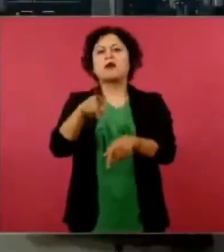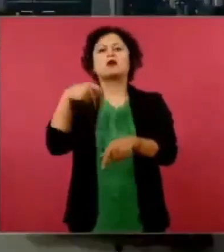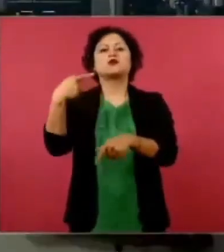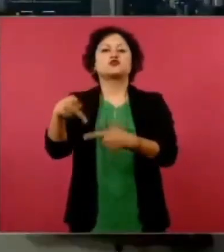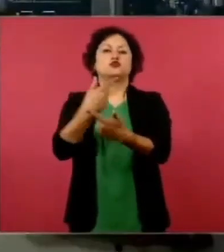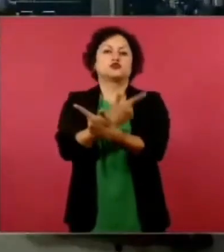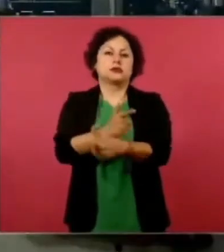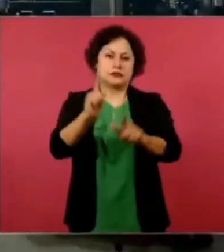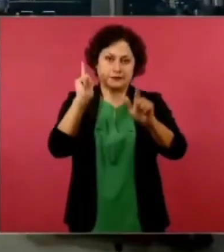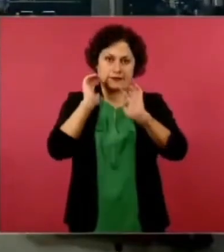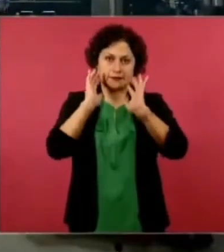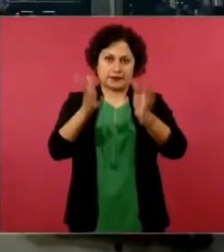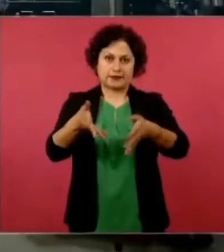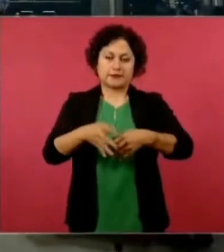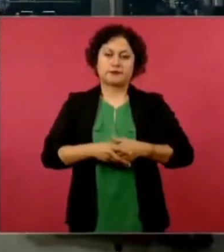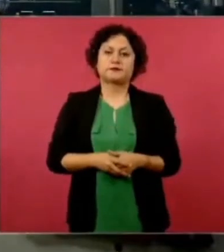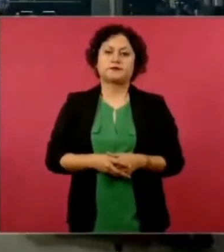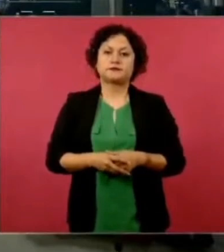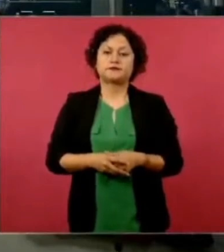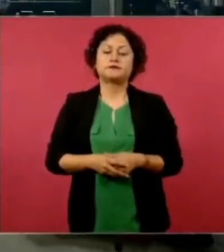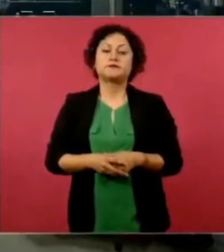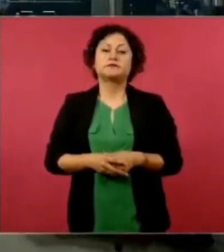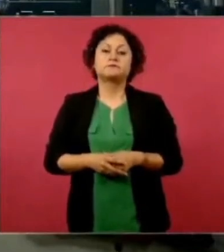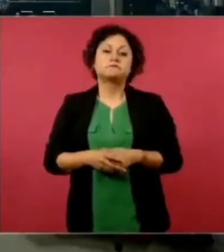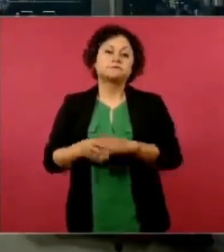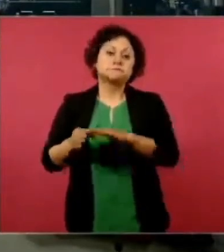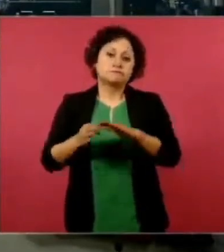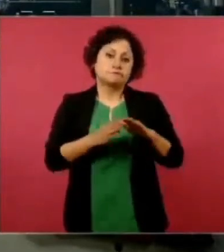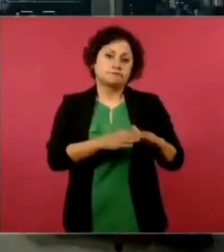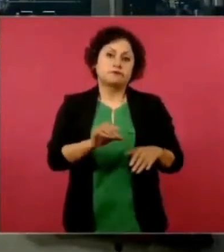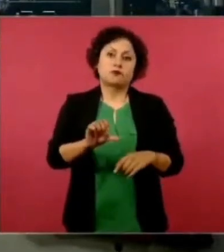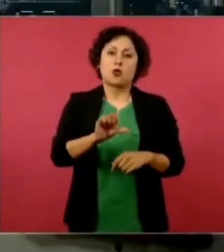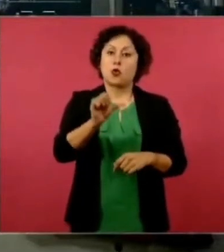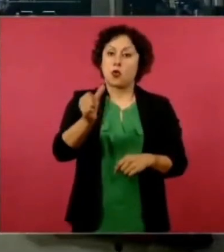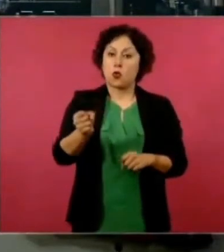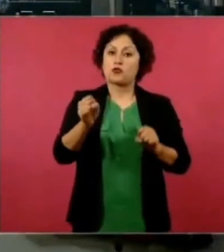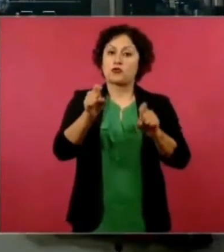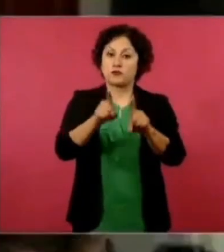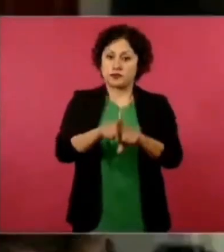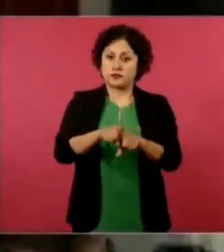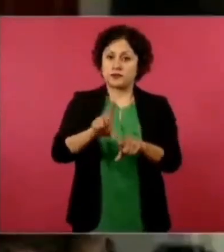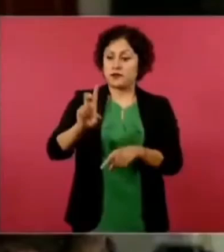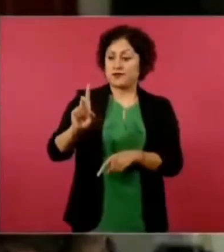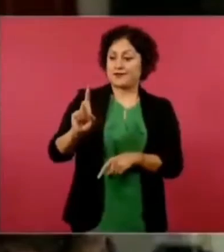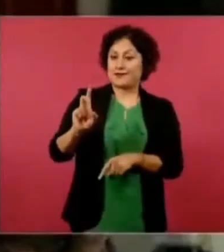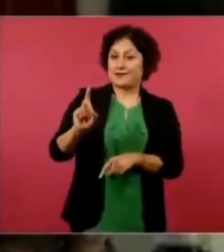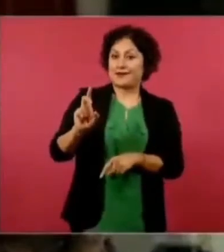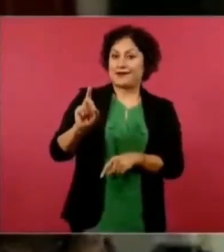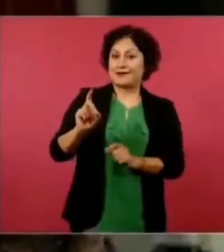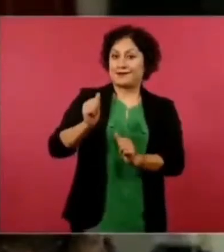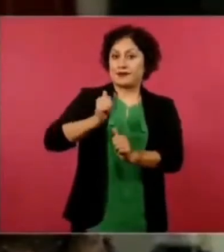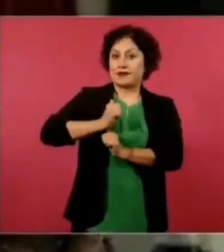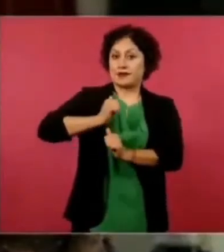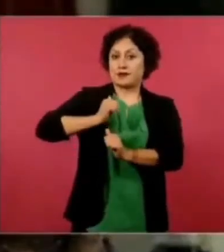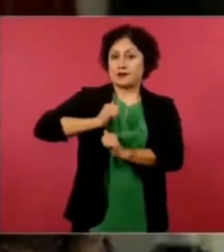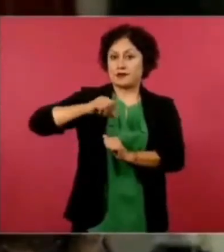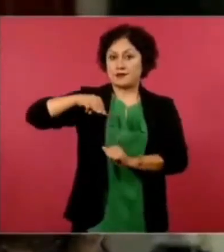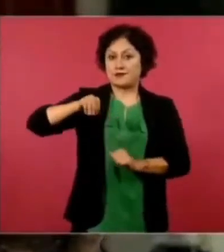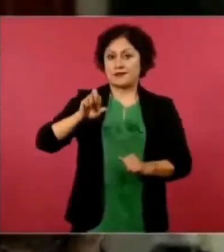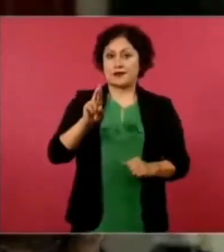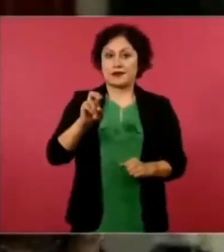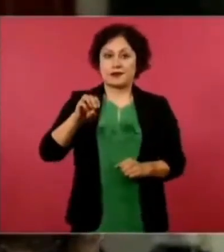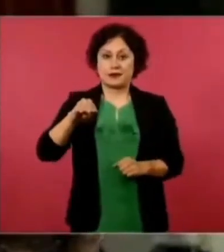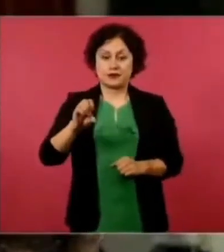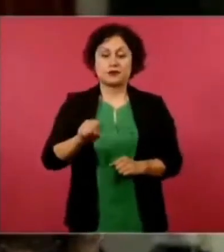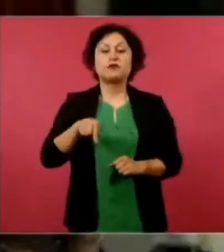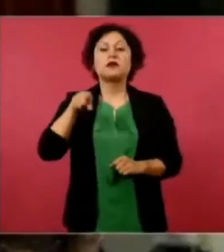También en el caso de los 30 marinos que habían sido detenidos por el